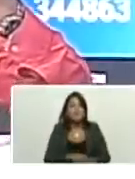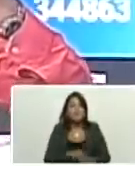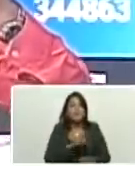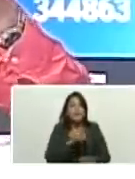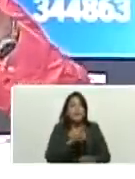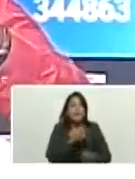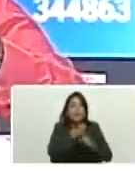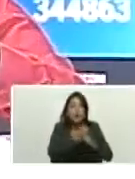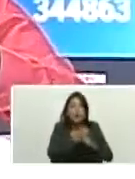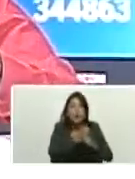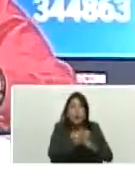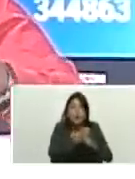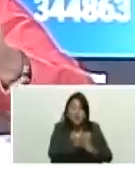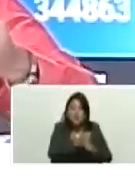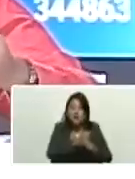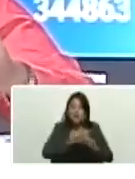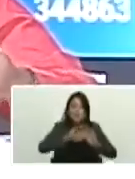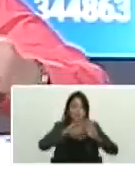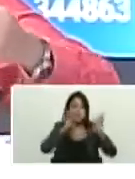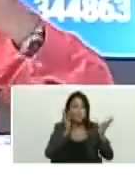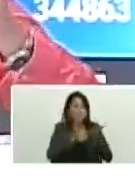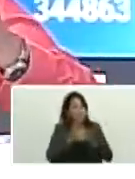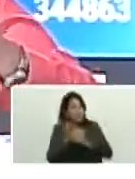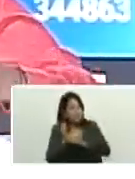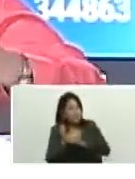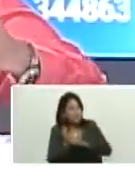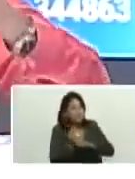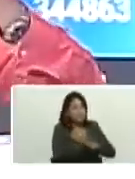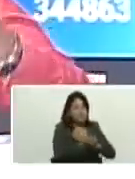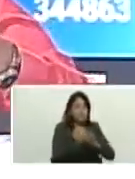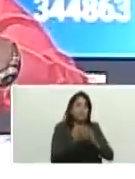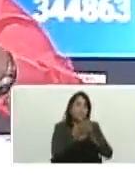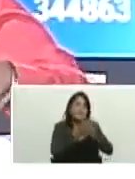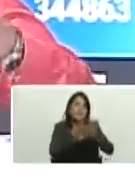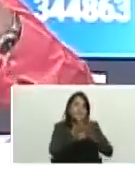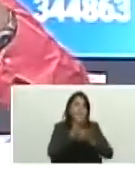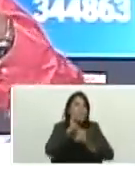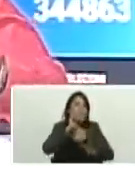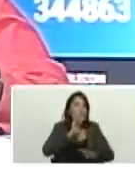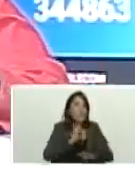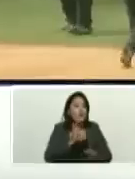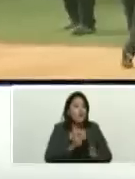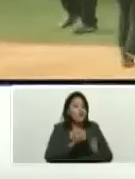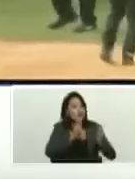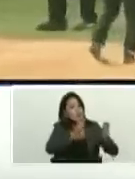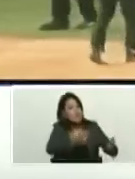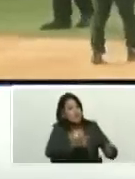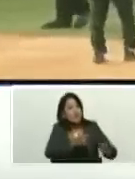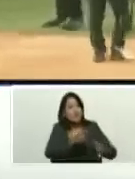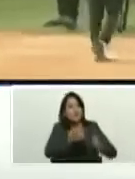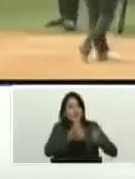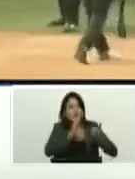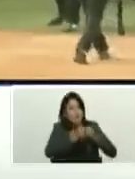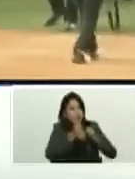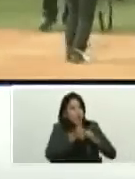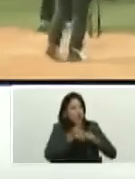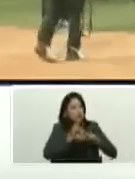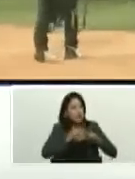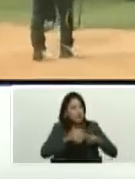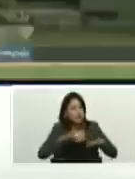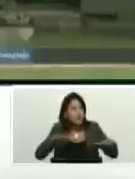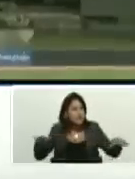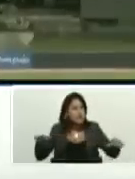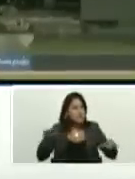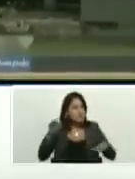Caracas, Simón Bolívar, y entregamos esa gran obra para el deporte, para los niños, para las niñas, para la